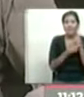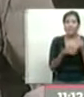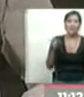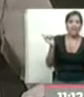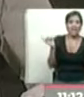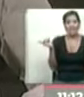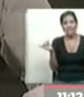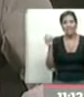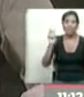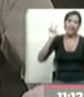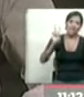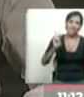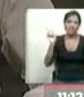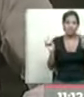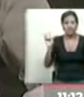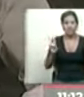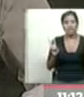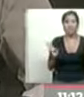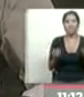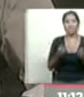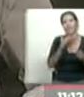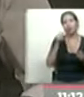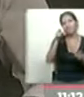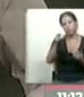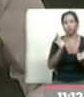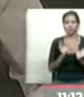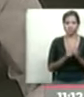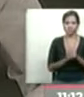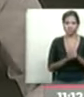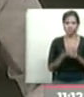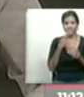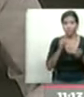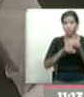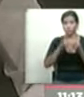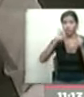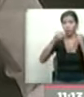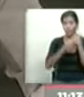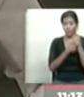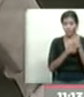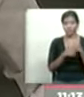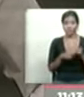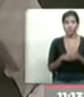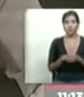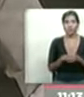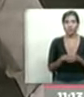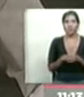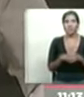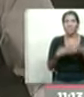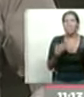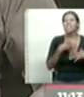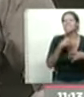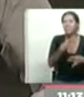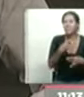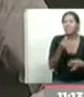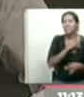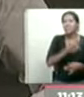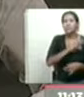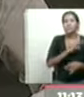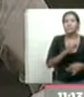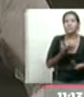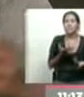¿Quién? Fabiana Rosales. Qué fuerte. Mira. No, qué fuerte. ¿Qué intereses representa ese señor si ese señor se siente